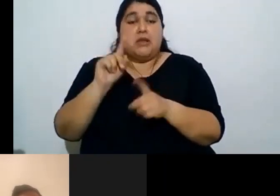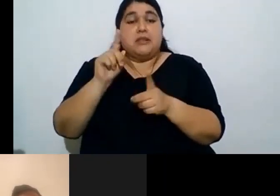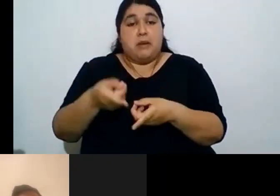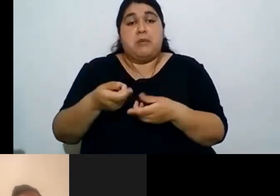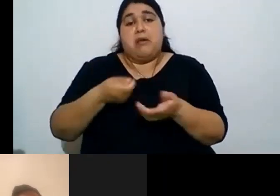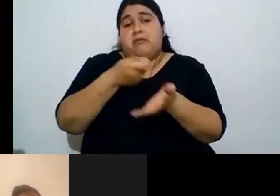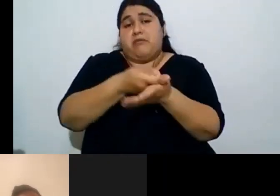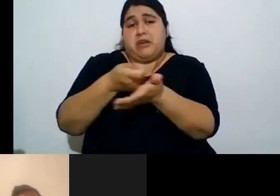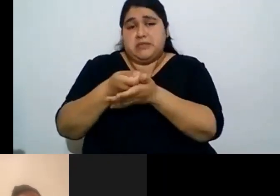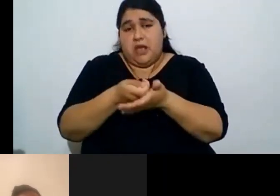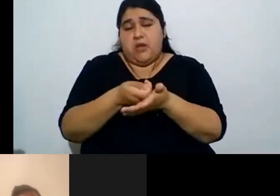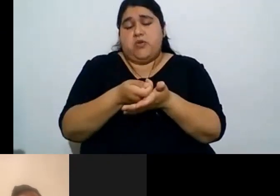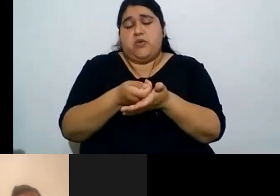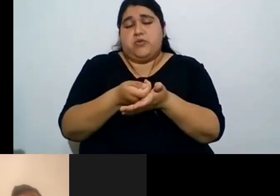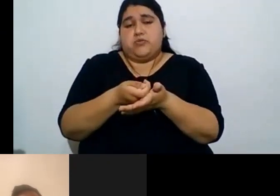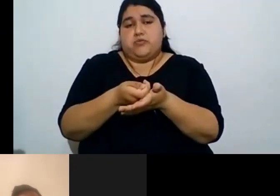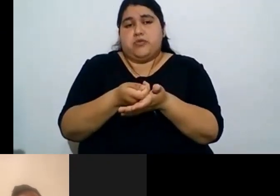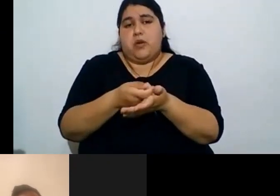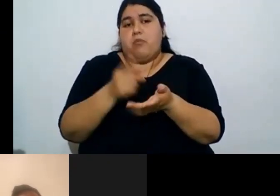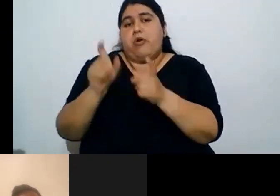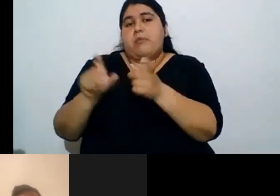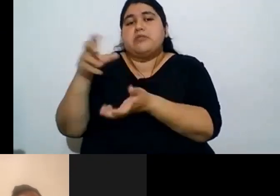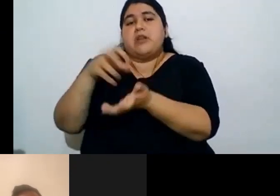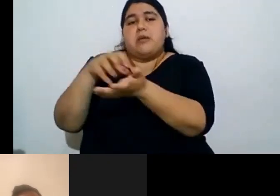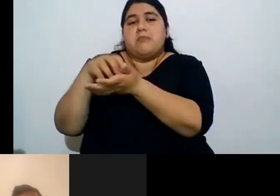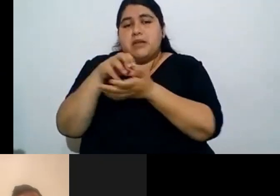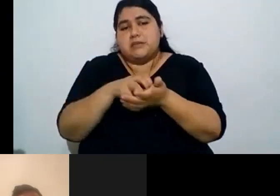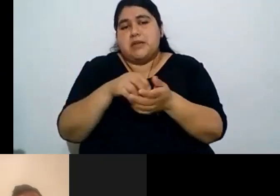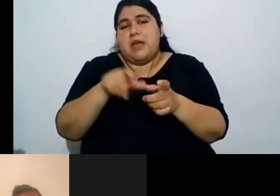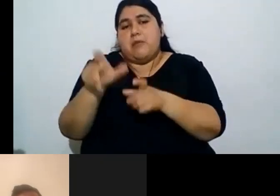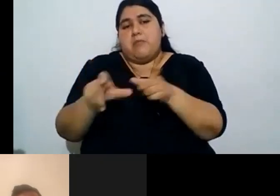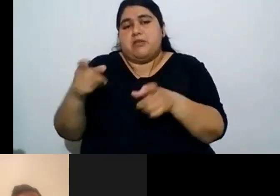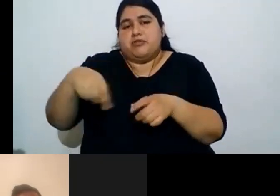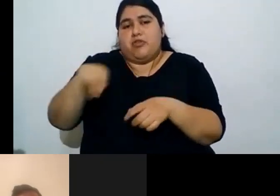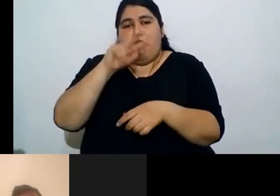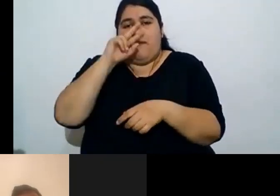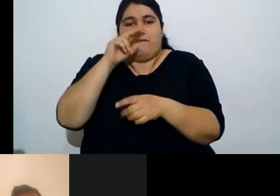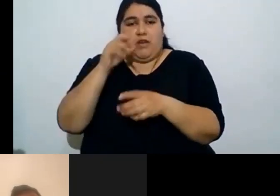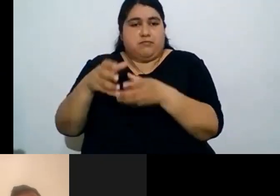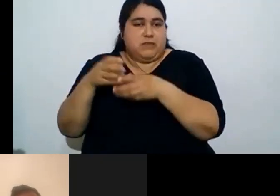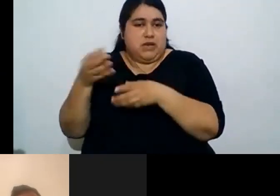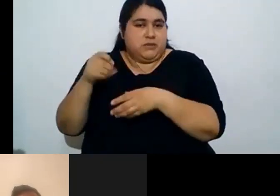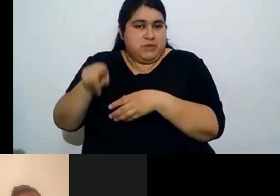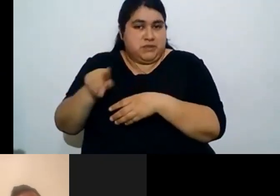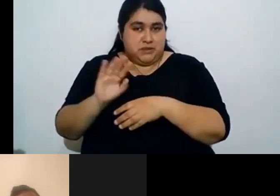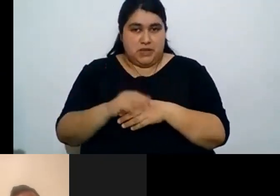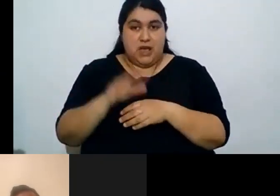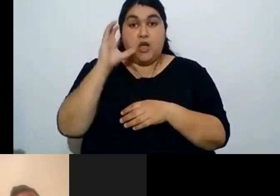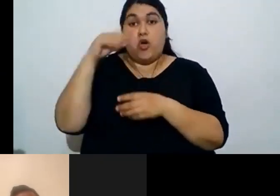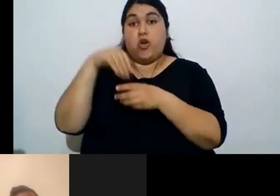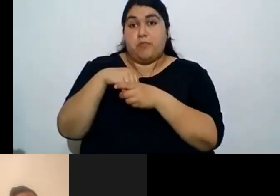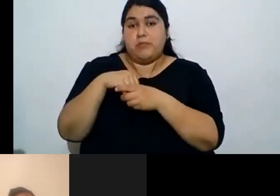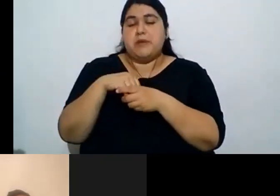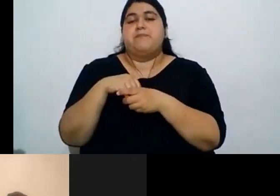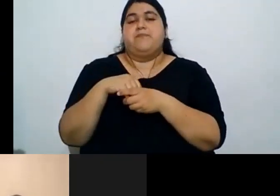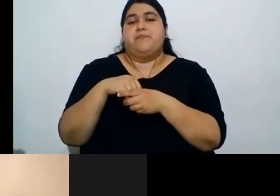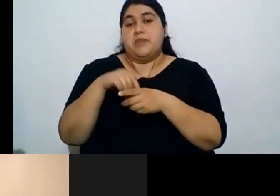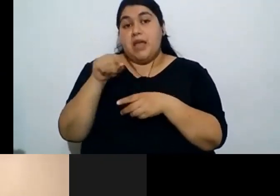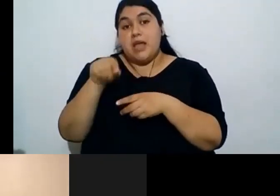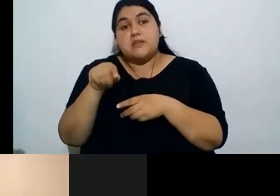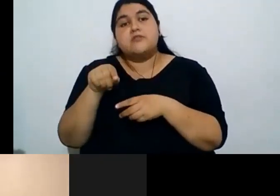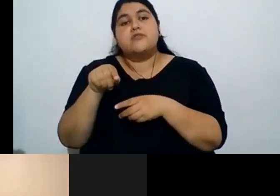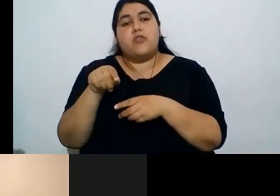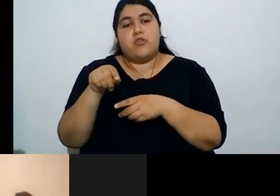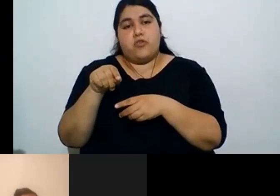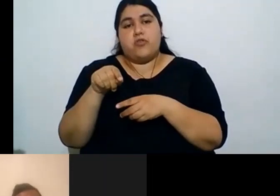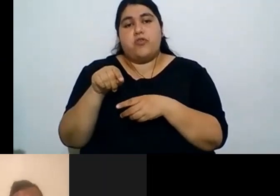financiados un poco por empresarios y personas de élite en Colombia. Esto claramente se